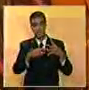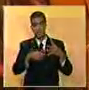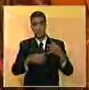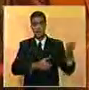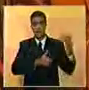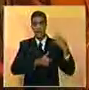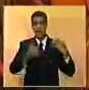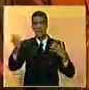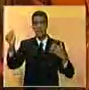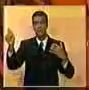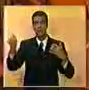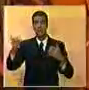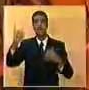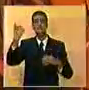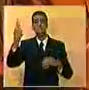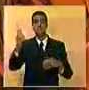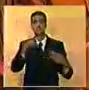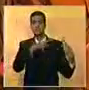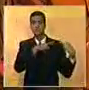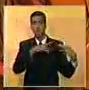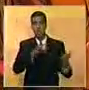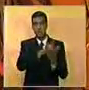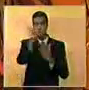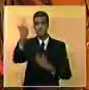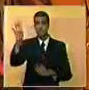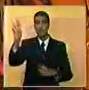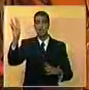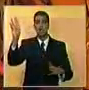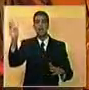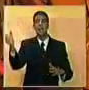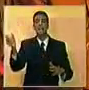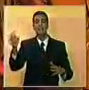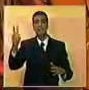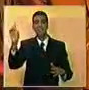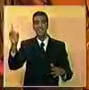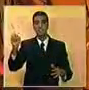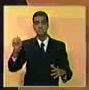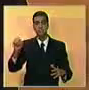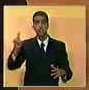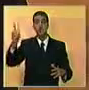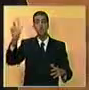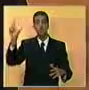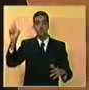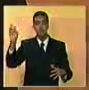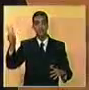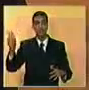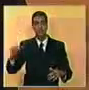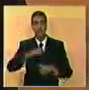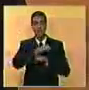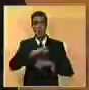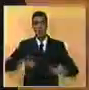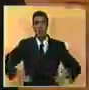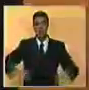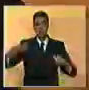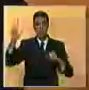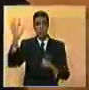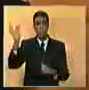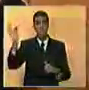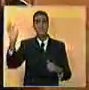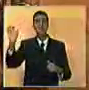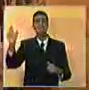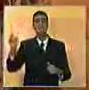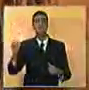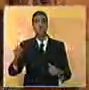el vicealmirante Saín Quintana Castro, a la aviación el militar el general de división Luis Berroterán y la Guardia Nacional el general de división Freddy Carrión